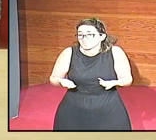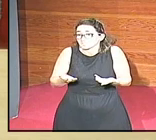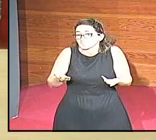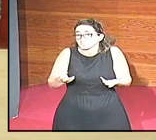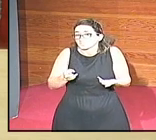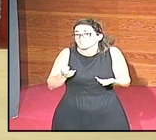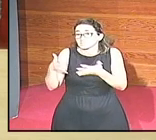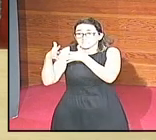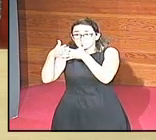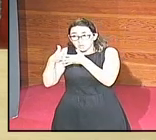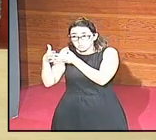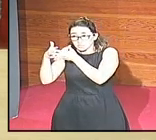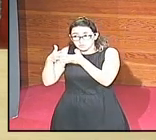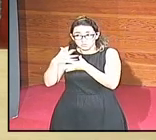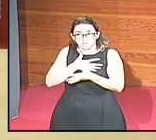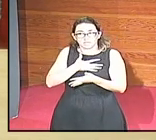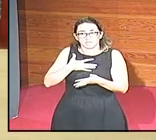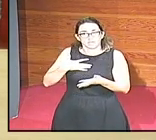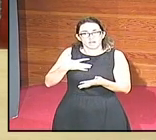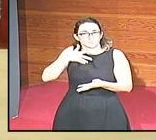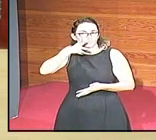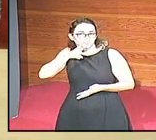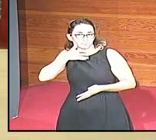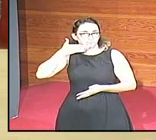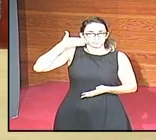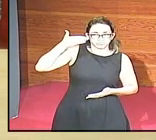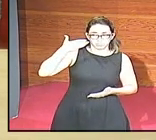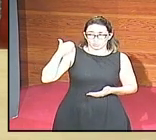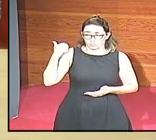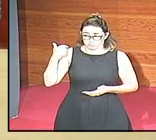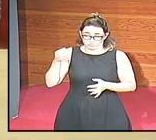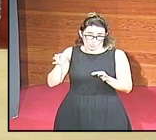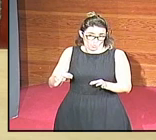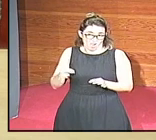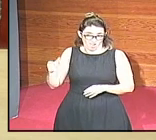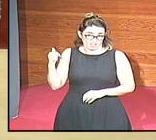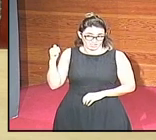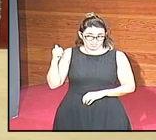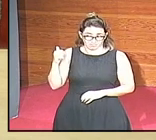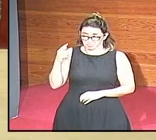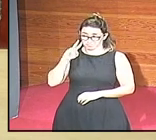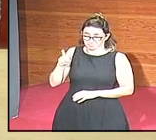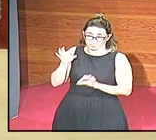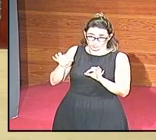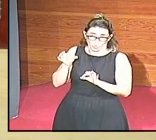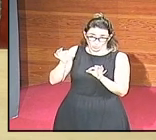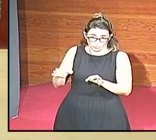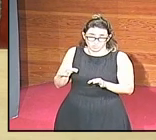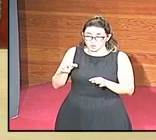Y que los Estados Unidos quieren ser los más gallos del corral desde hace mucho tiempo, pues esto no es nada nuevo. Que los rusos quieren serlo, pues nada